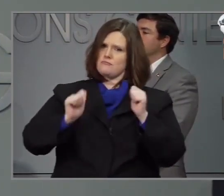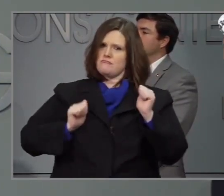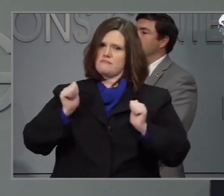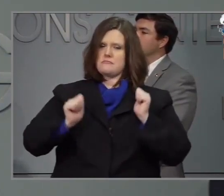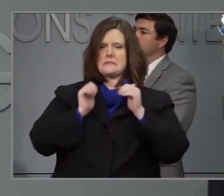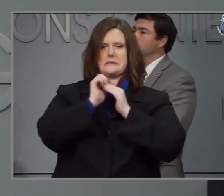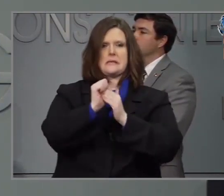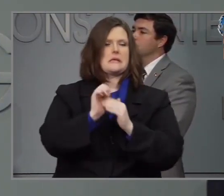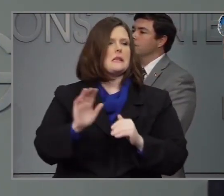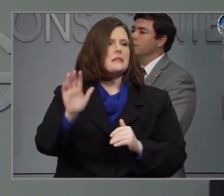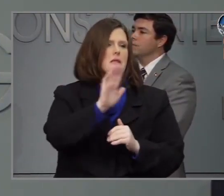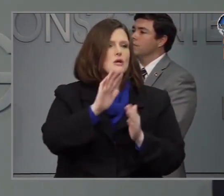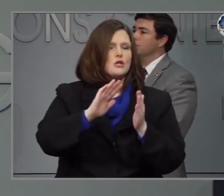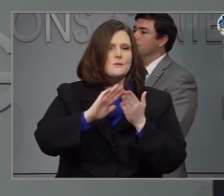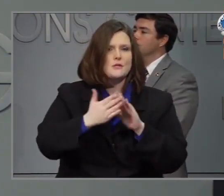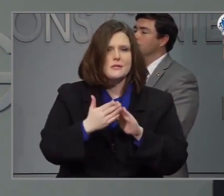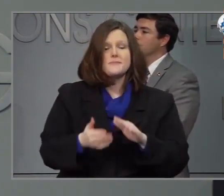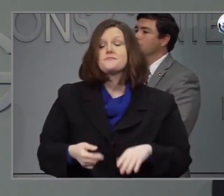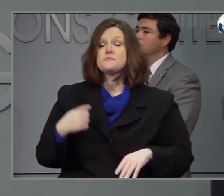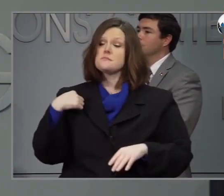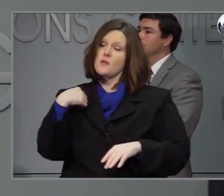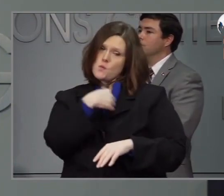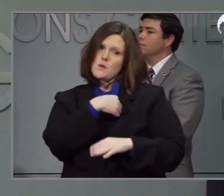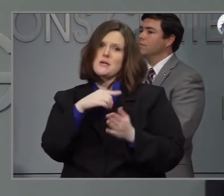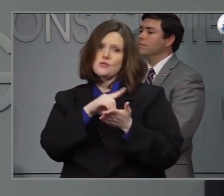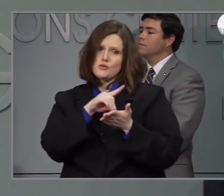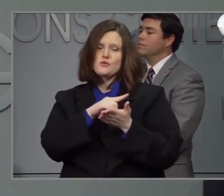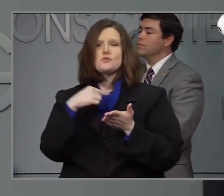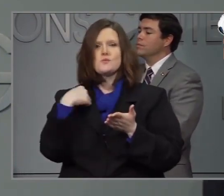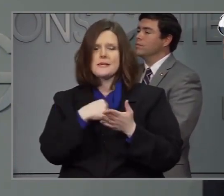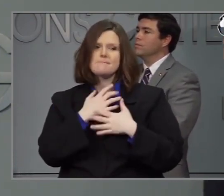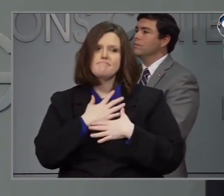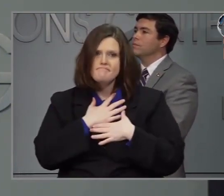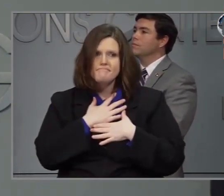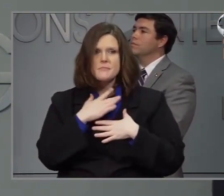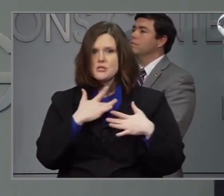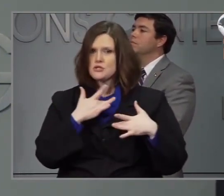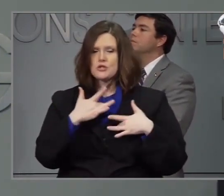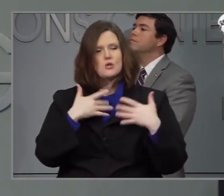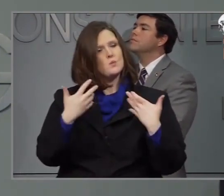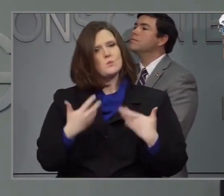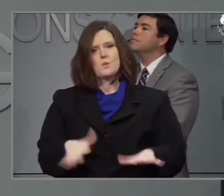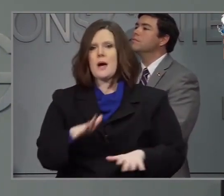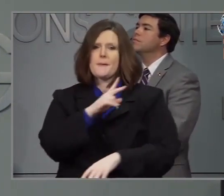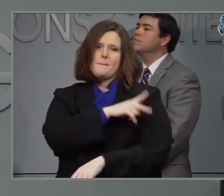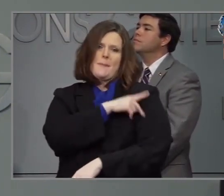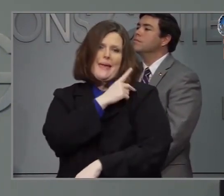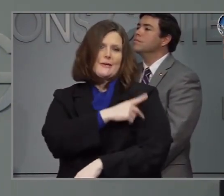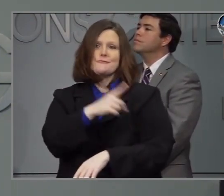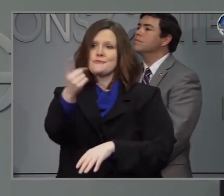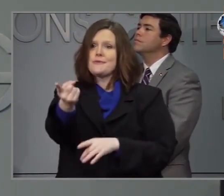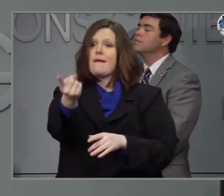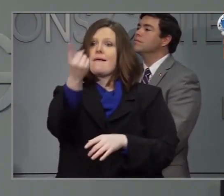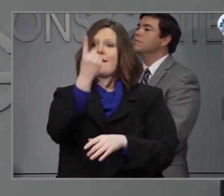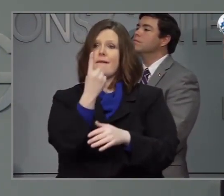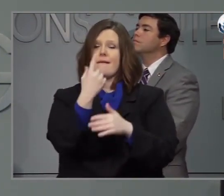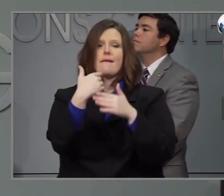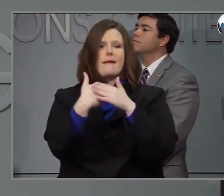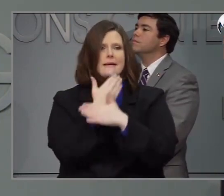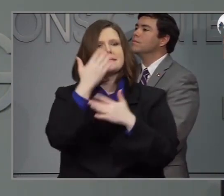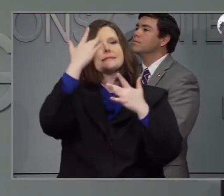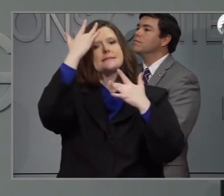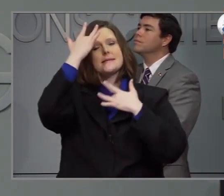al igual que los doctores y otros profesionales de la salud nosotros compartimos la preocupación y no queremos que nuestros pacientes